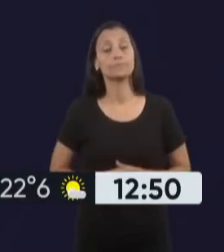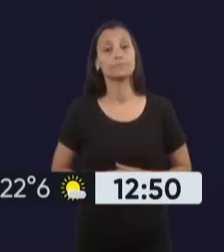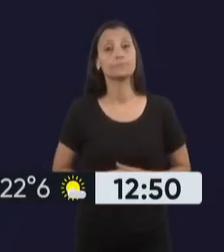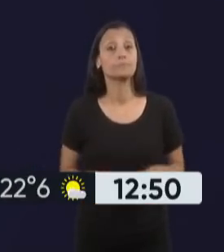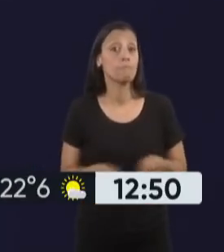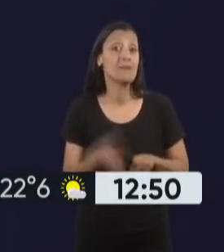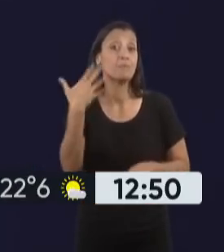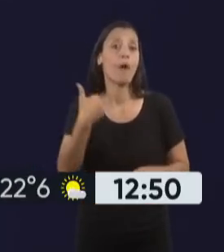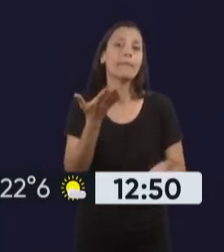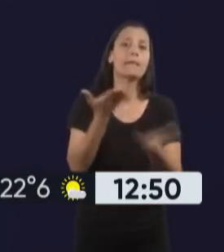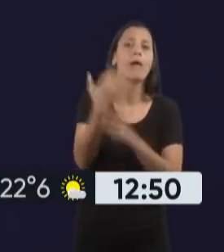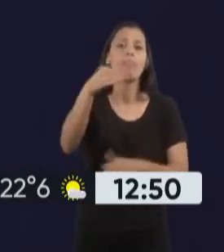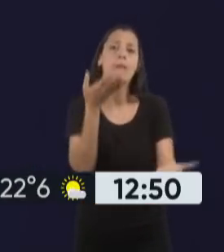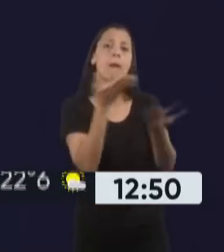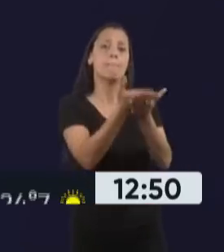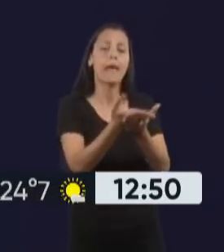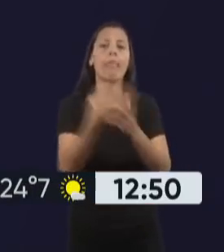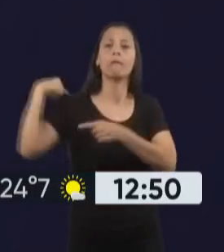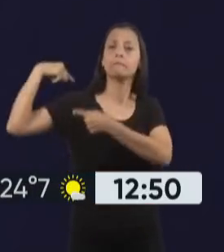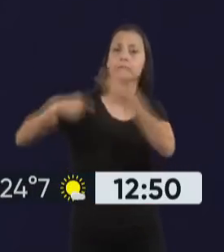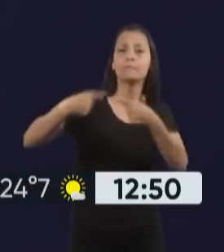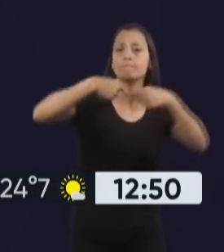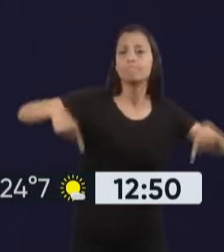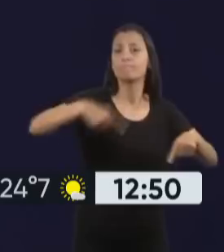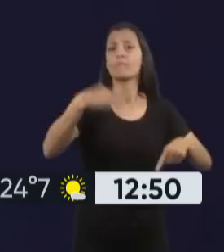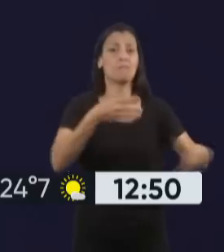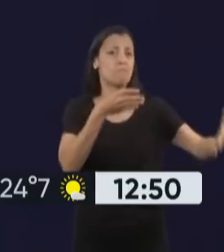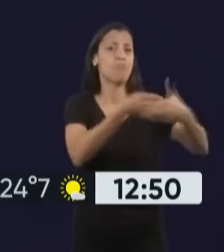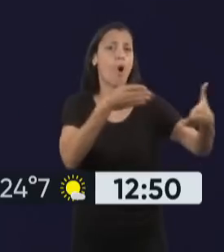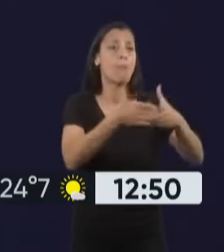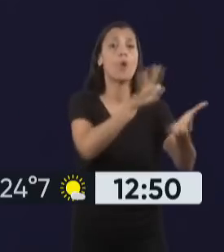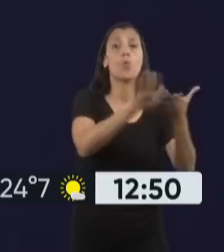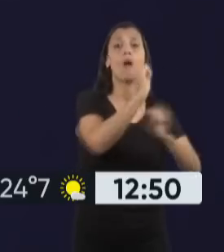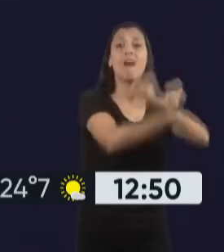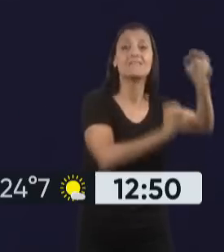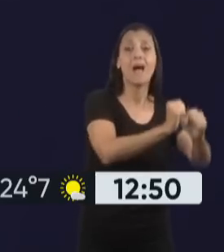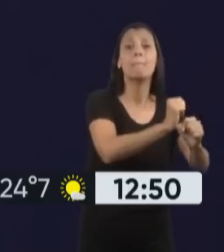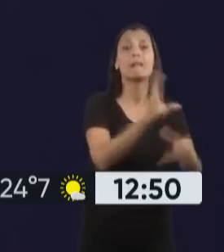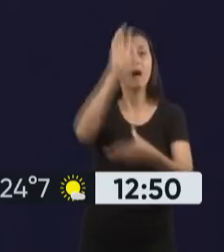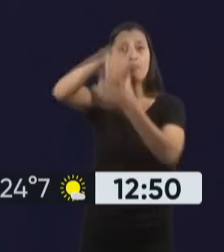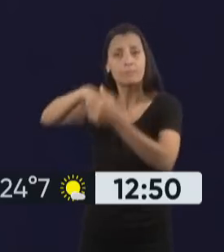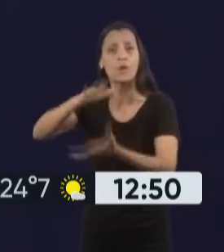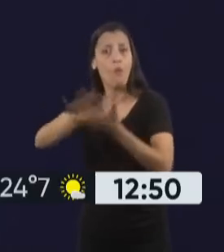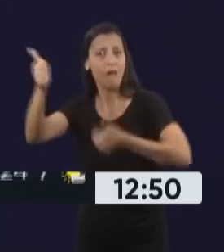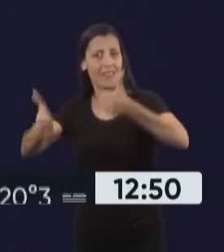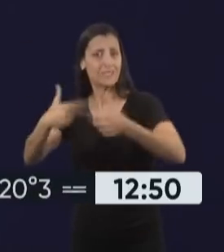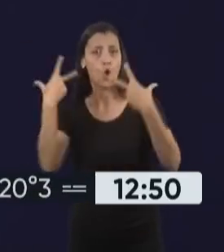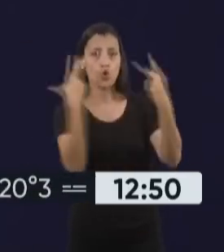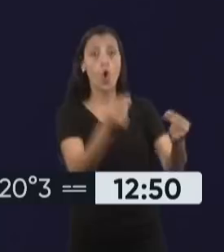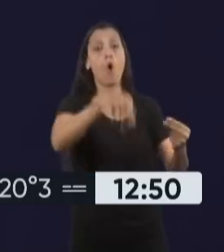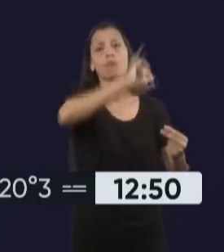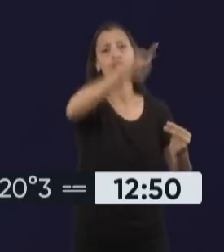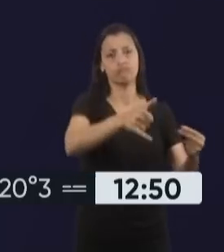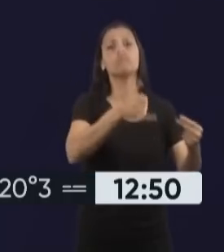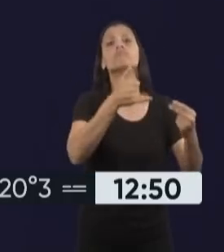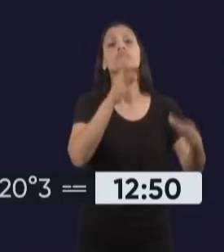Cuando antes se solicitaban antecedentes que restringían la participación de nuevos actores en este tipo de licitaciones, hoy se habilita la participación